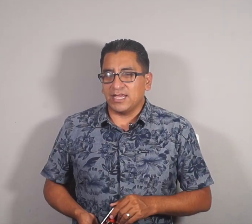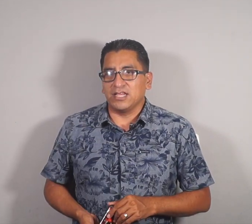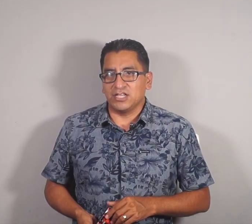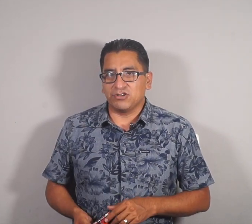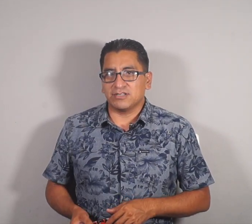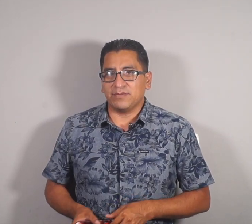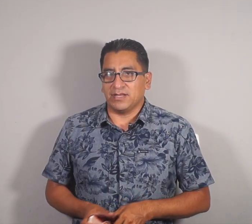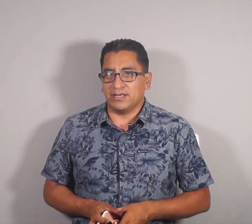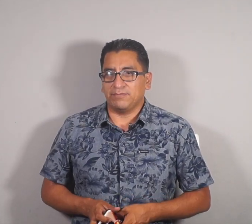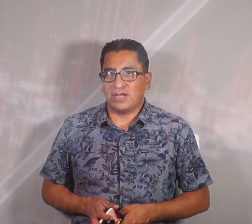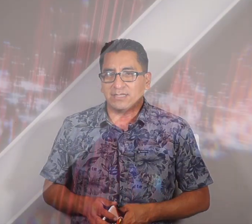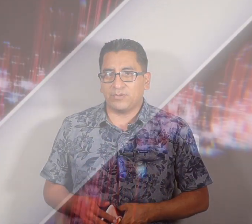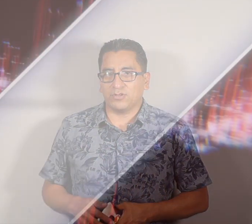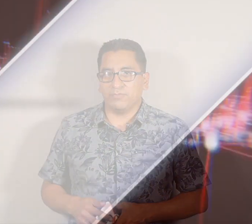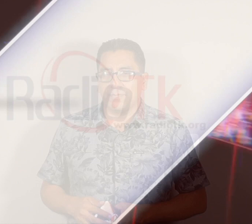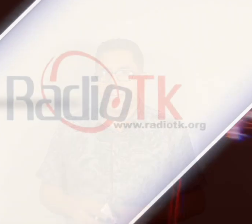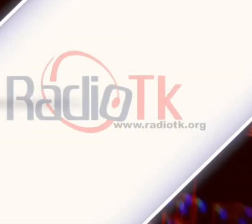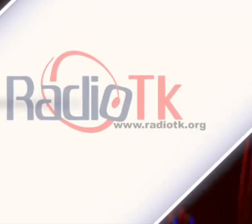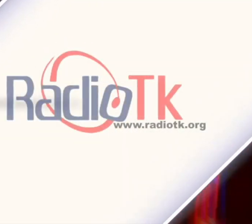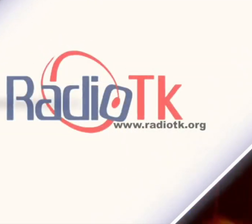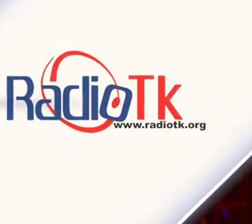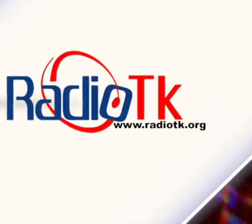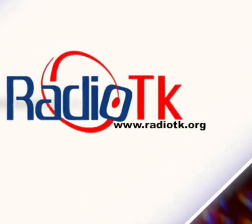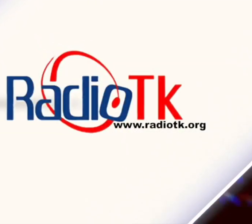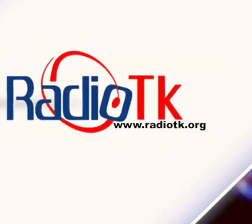excelente inicio de semana hasta pronto